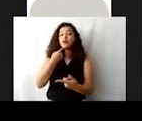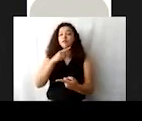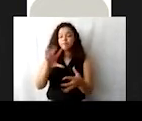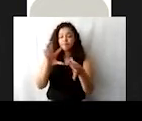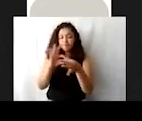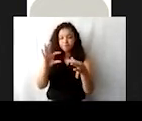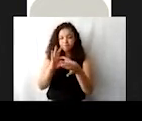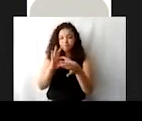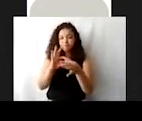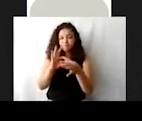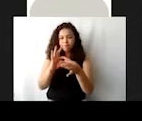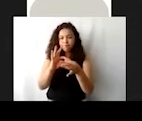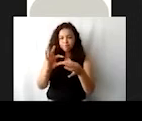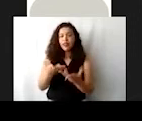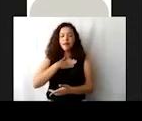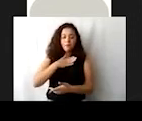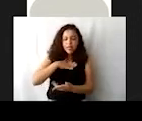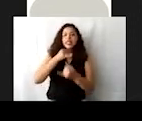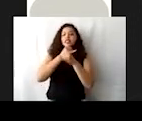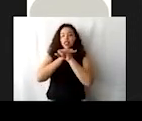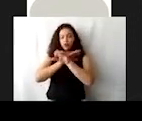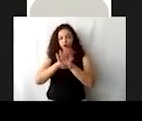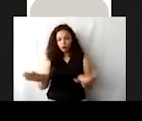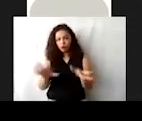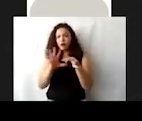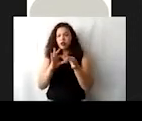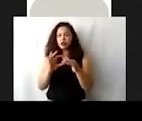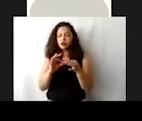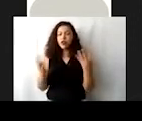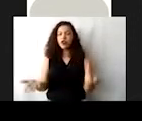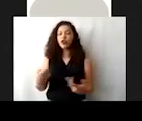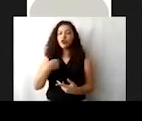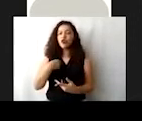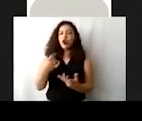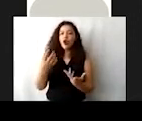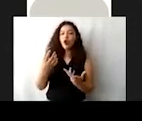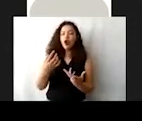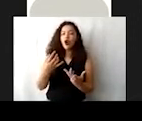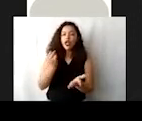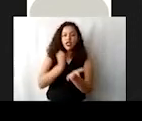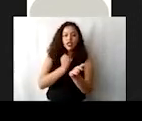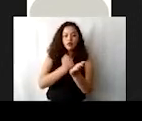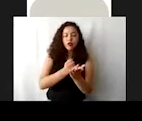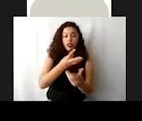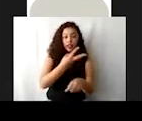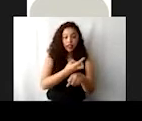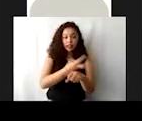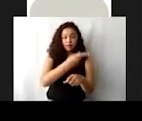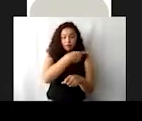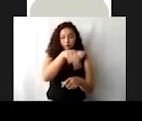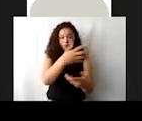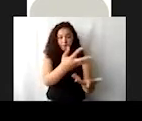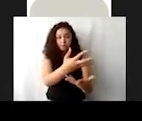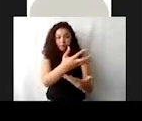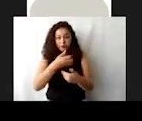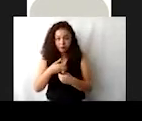ya sean propias, informativas, o porque retuve el impuesto a terceros, o cuando tengo ya